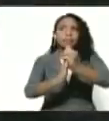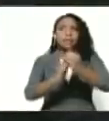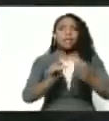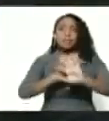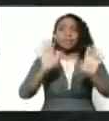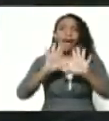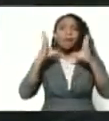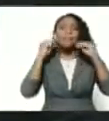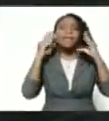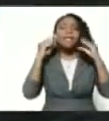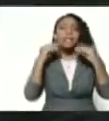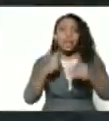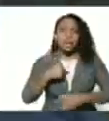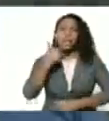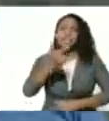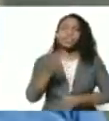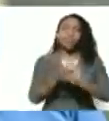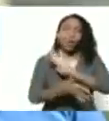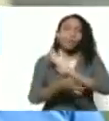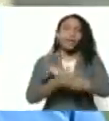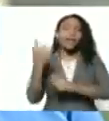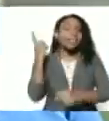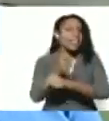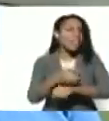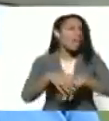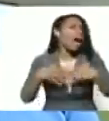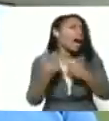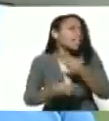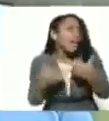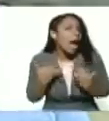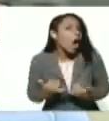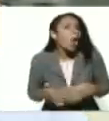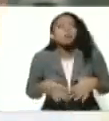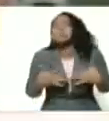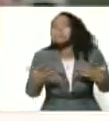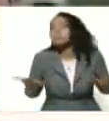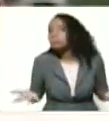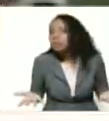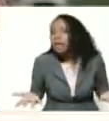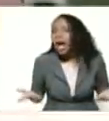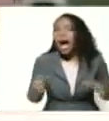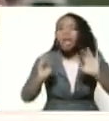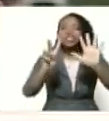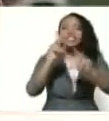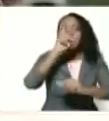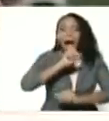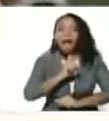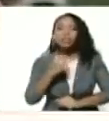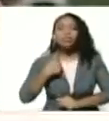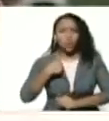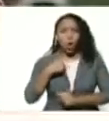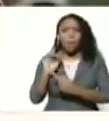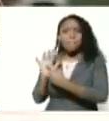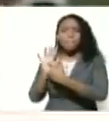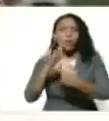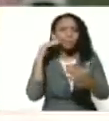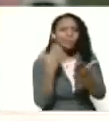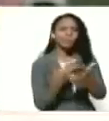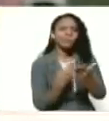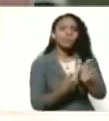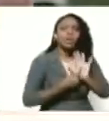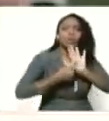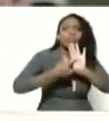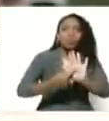ya la experiencia para decir qué es lo que debemos hacer ahora. Y a los 7 años yo planteo un